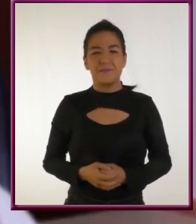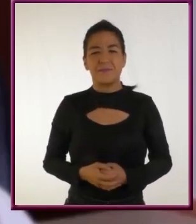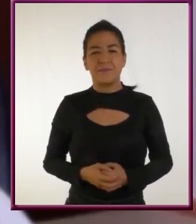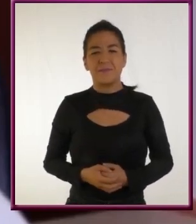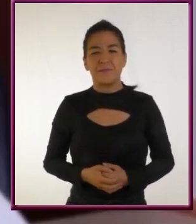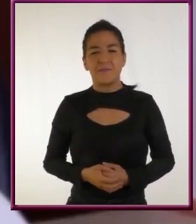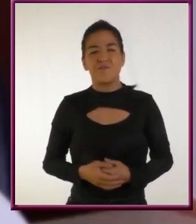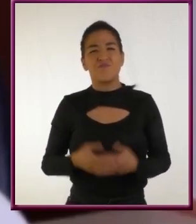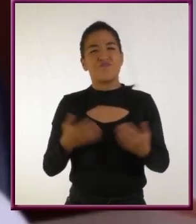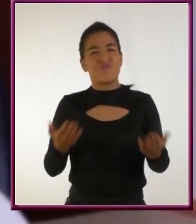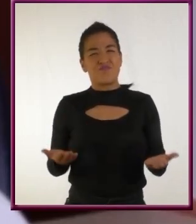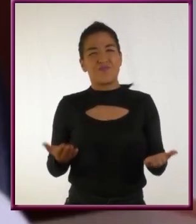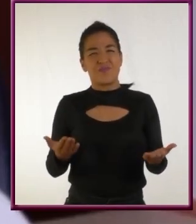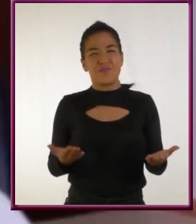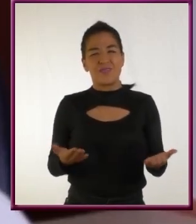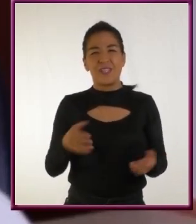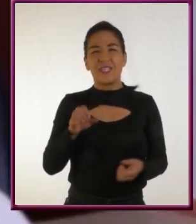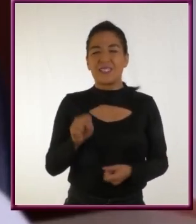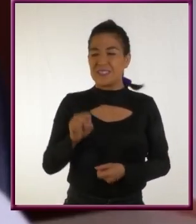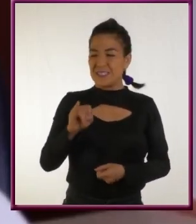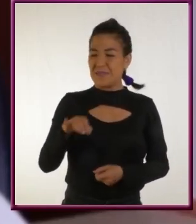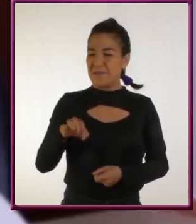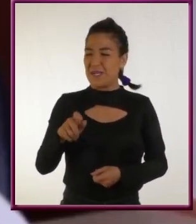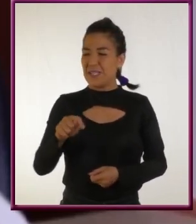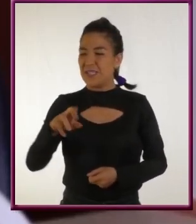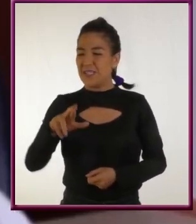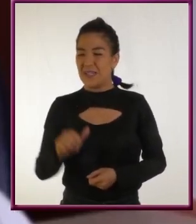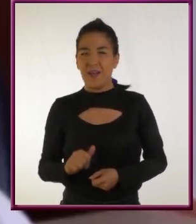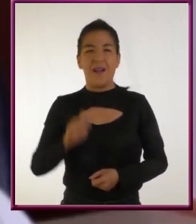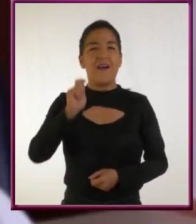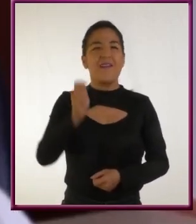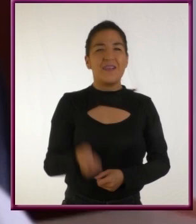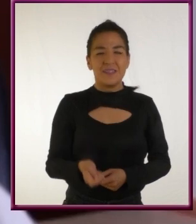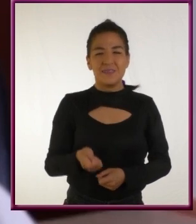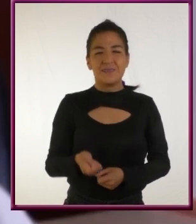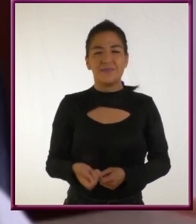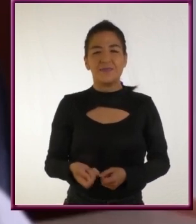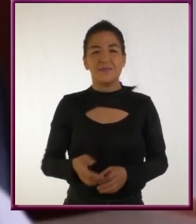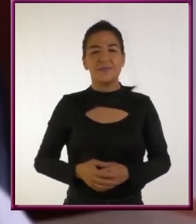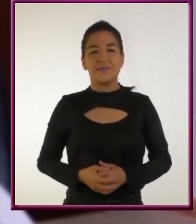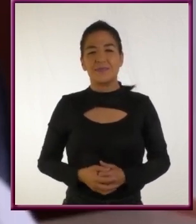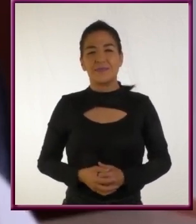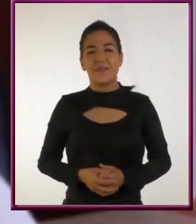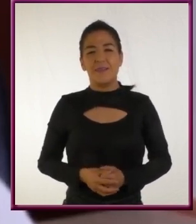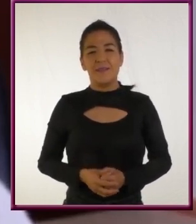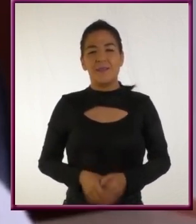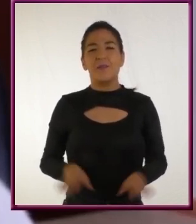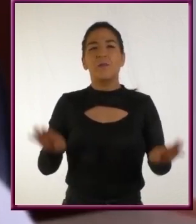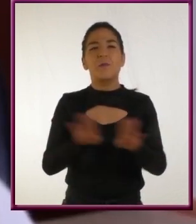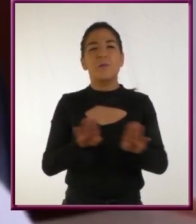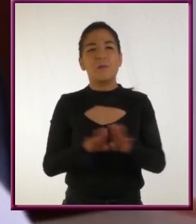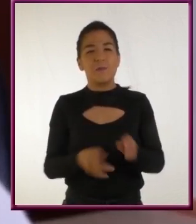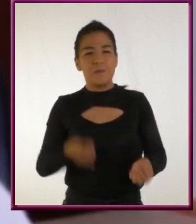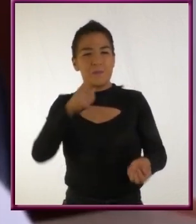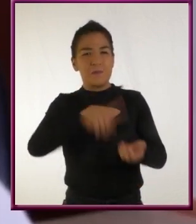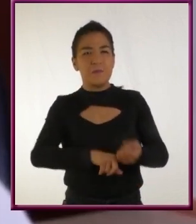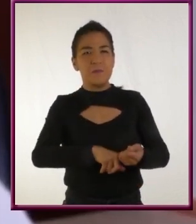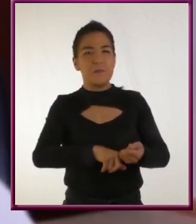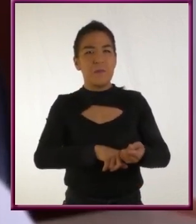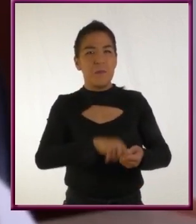la simetría? Es una propiedad que nos impide